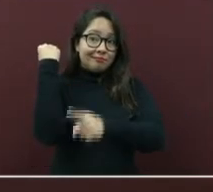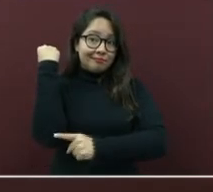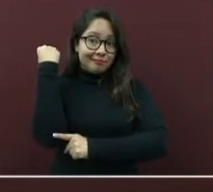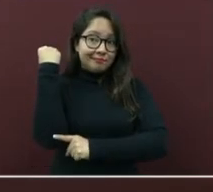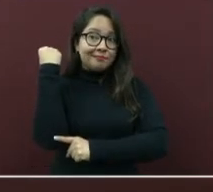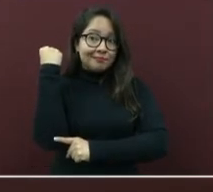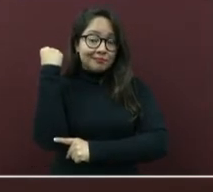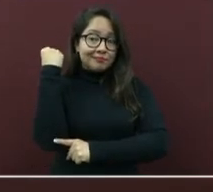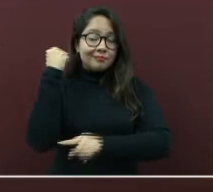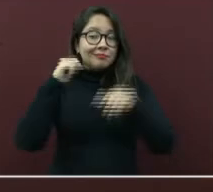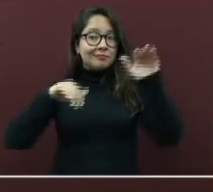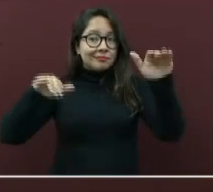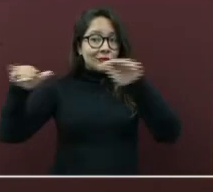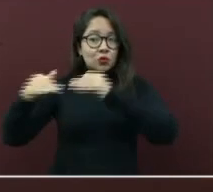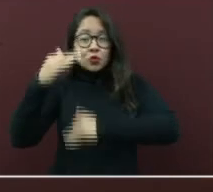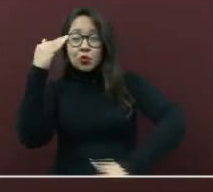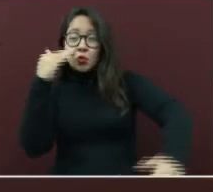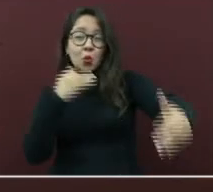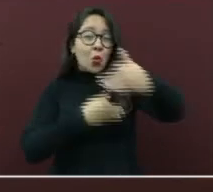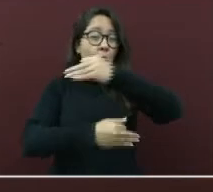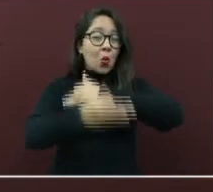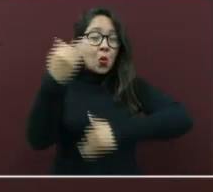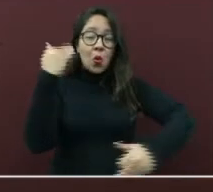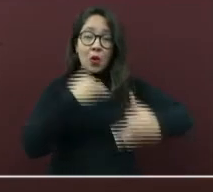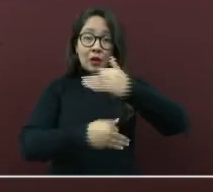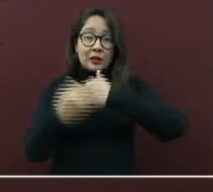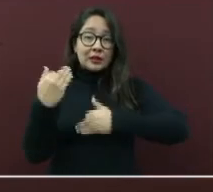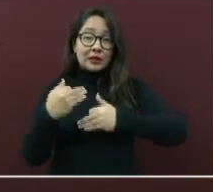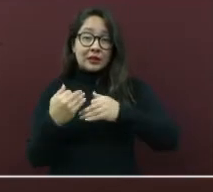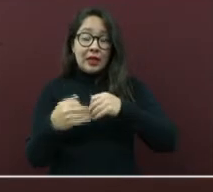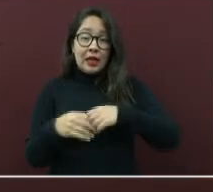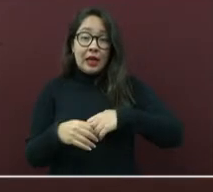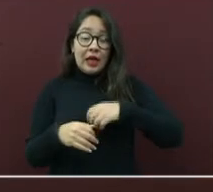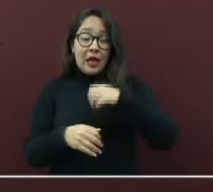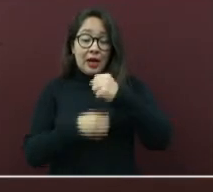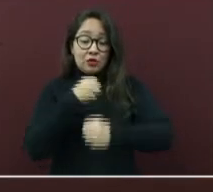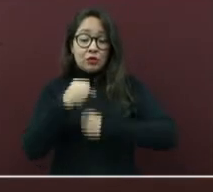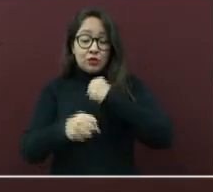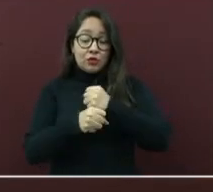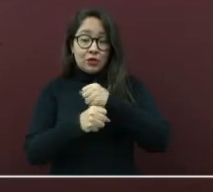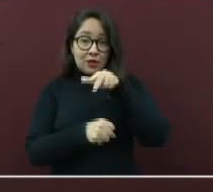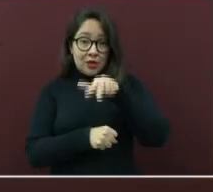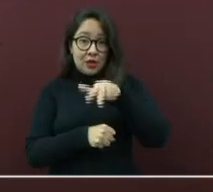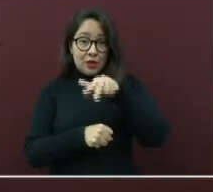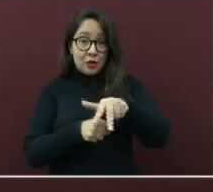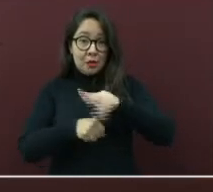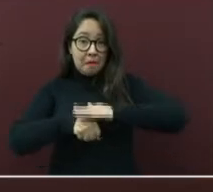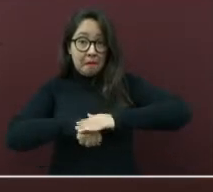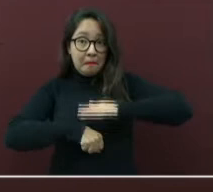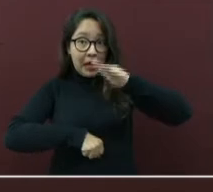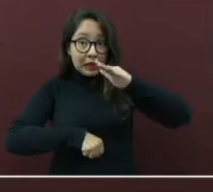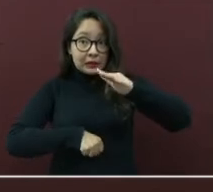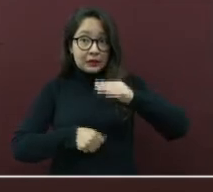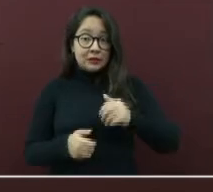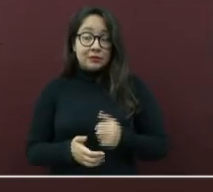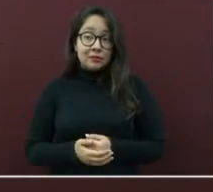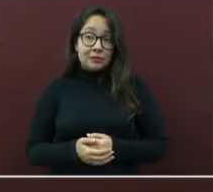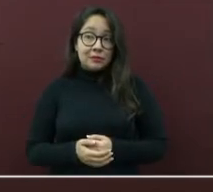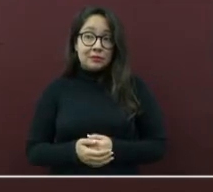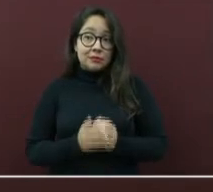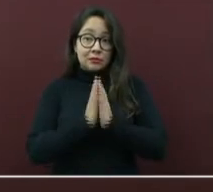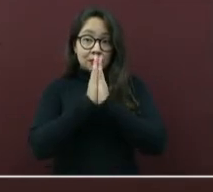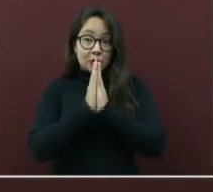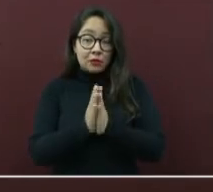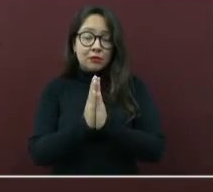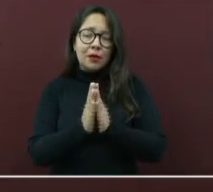así que a todas ellas que tengan 18 años cumplidos en adelante las invitamos para que